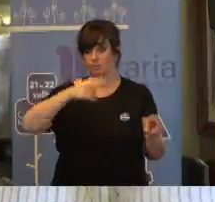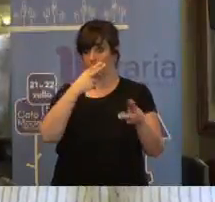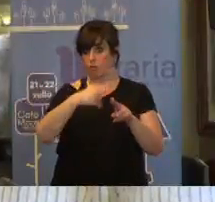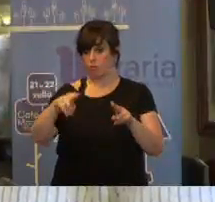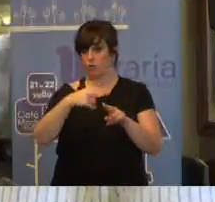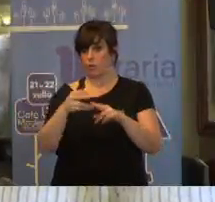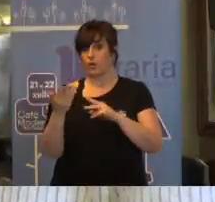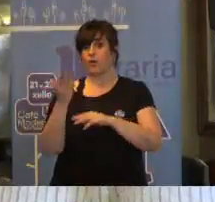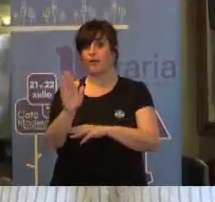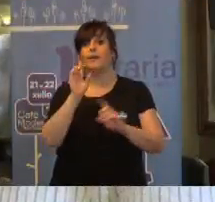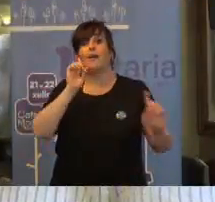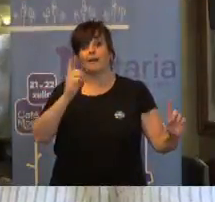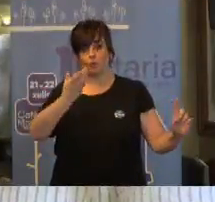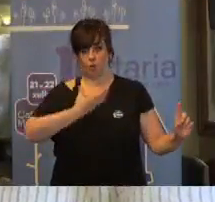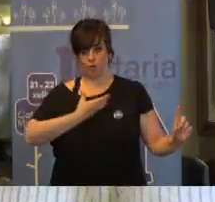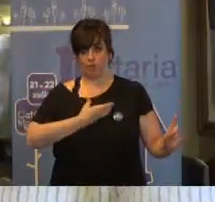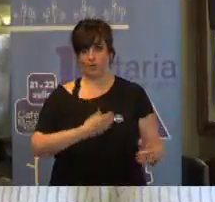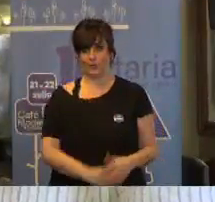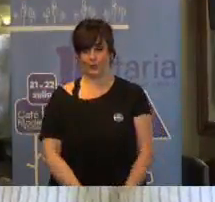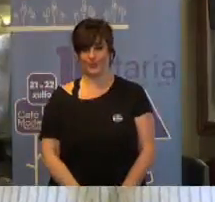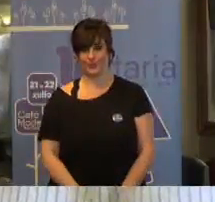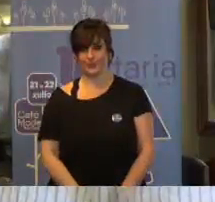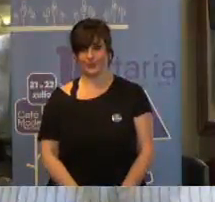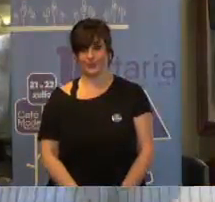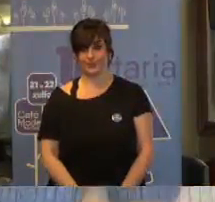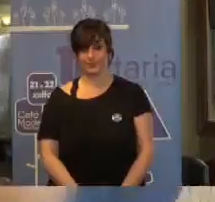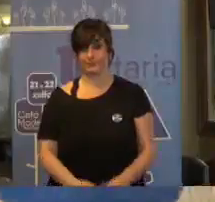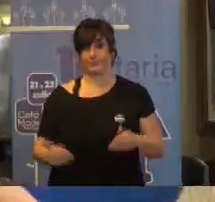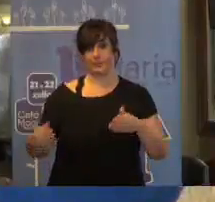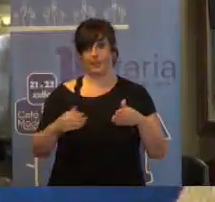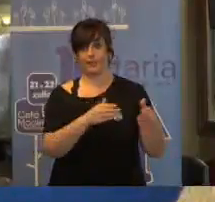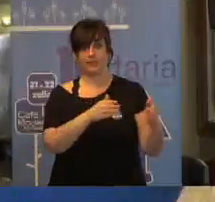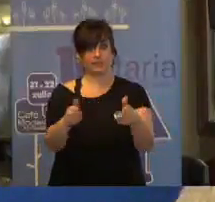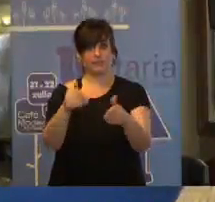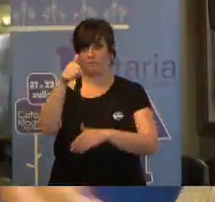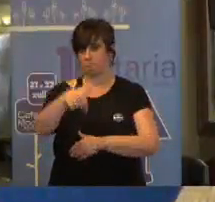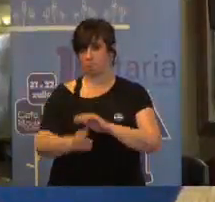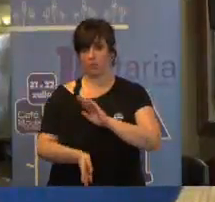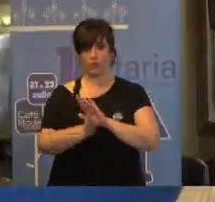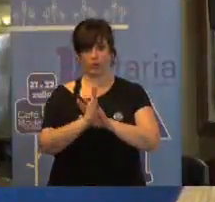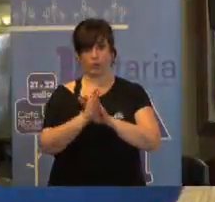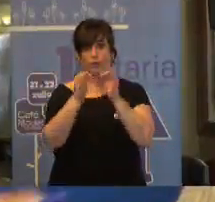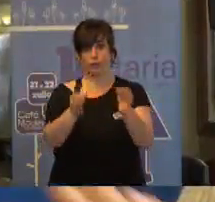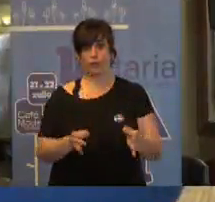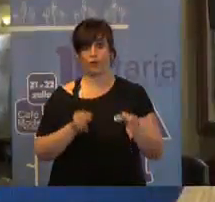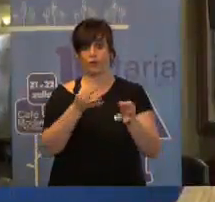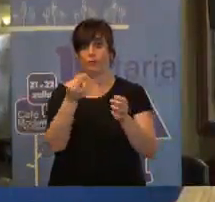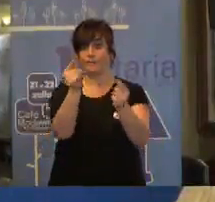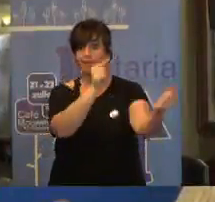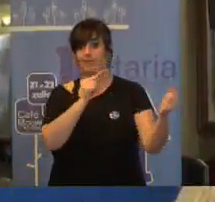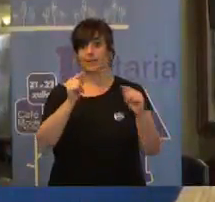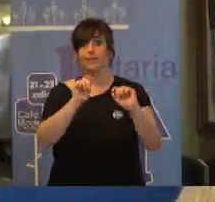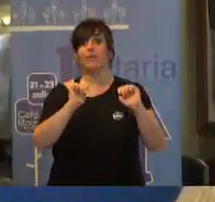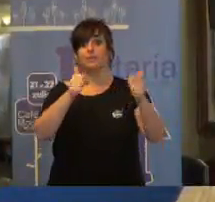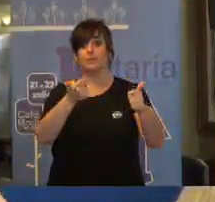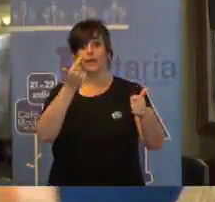nas localidades, nos concellos. Este camiño que hoxe continuamos aquí, abrimos este debate xa para plantexar cal debe